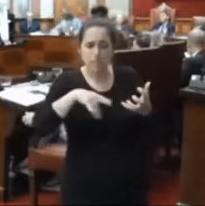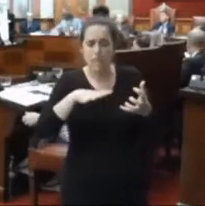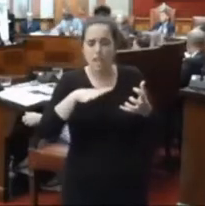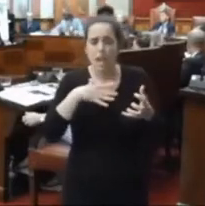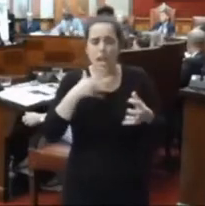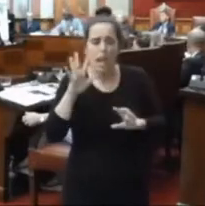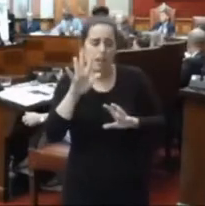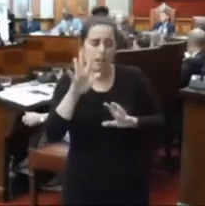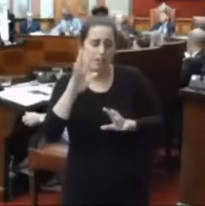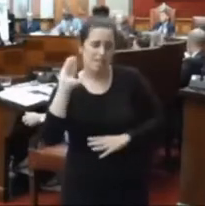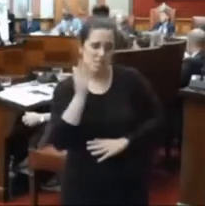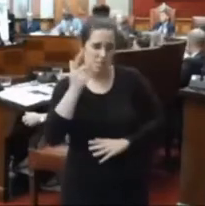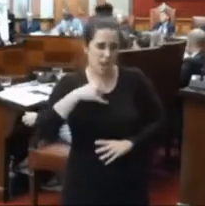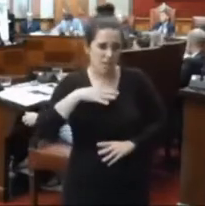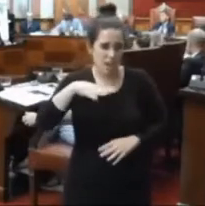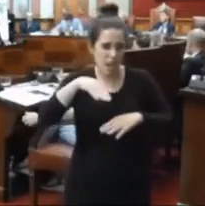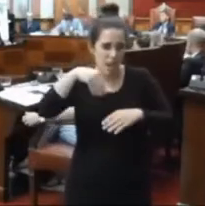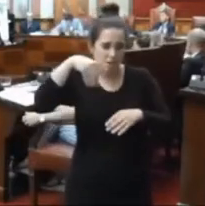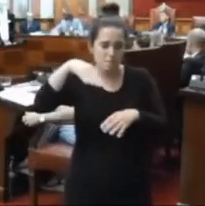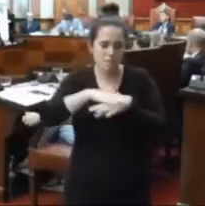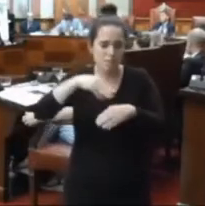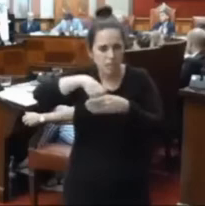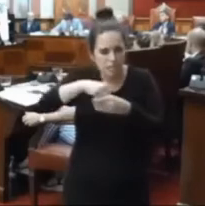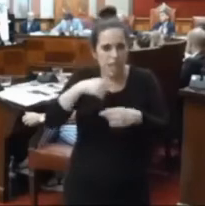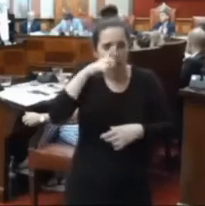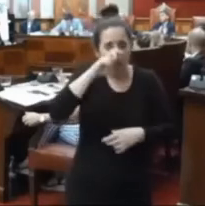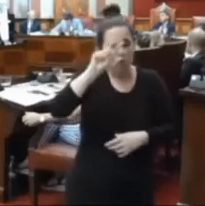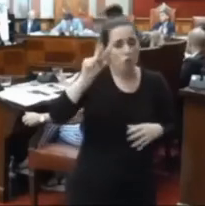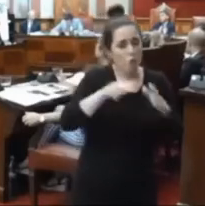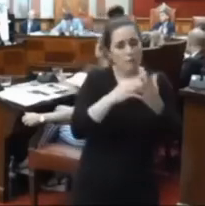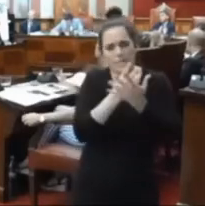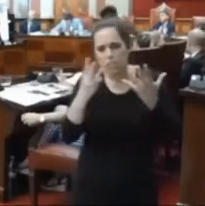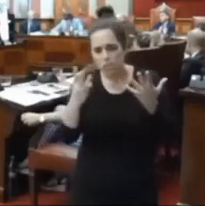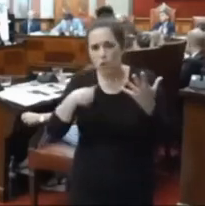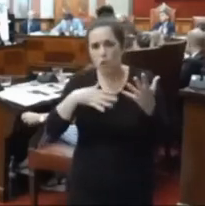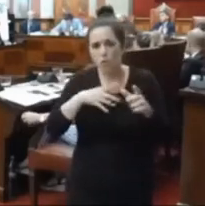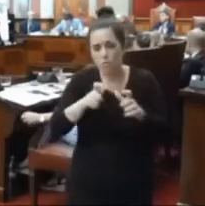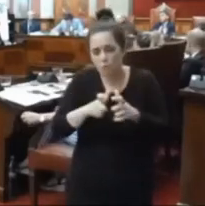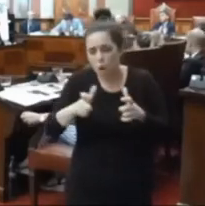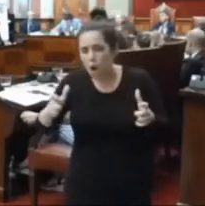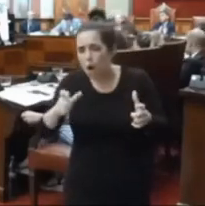del año 2018 se produjo un aumento, escuchen bien, del